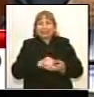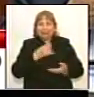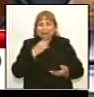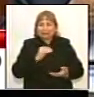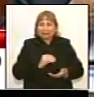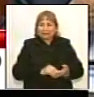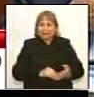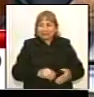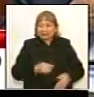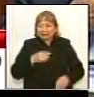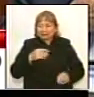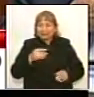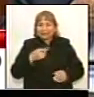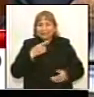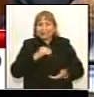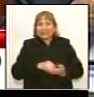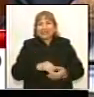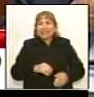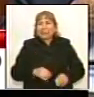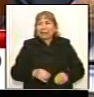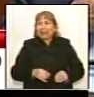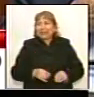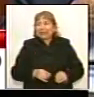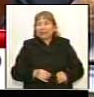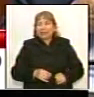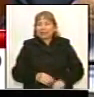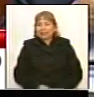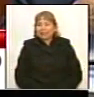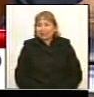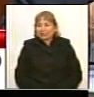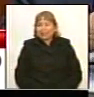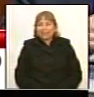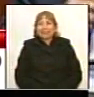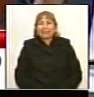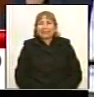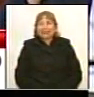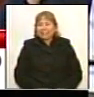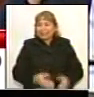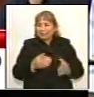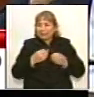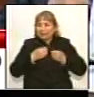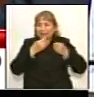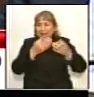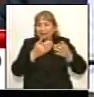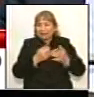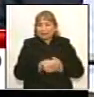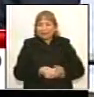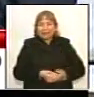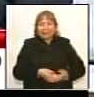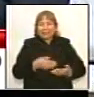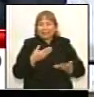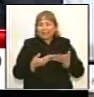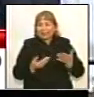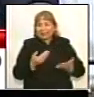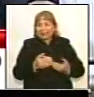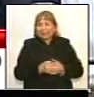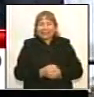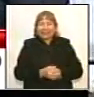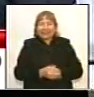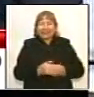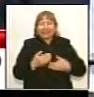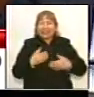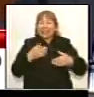nombre propio no es una ley, como se está señalando y están difundiendo, para contener